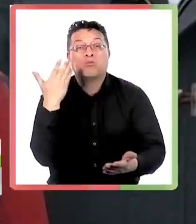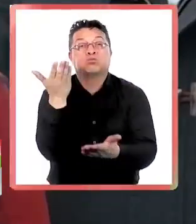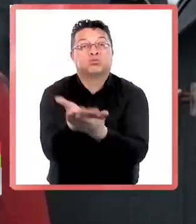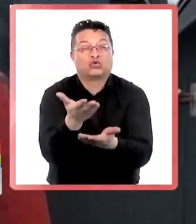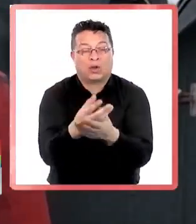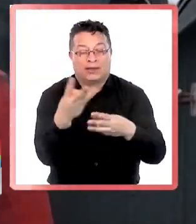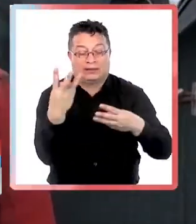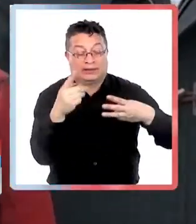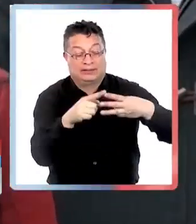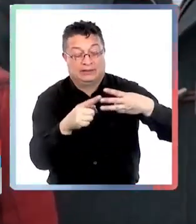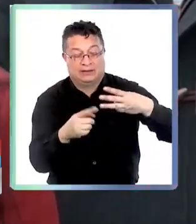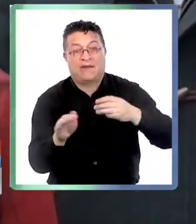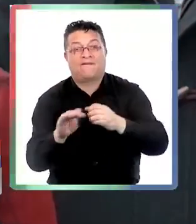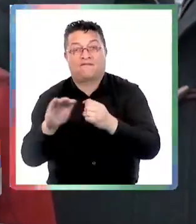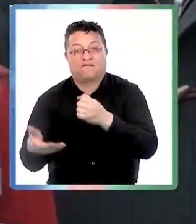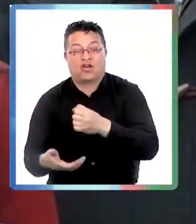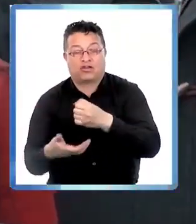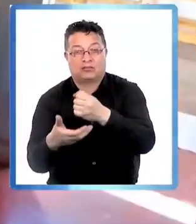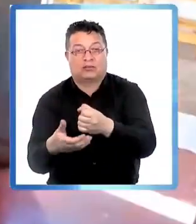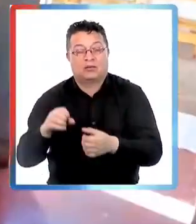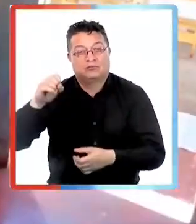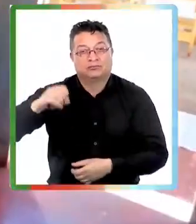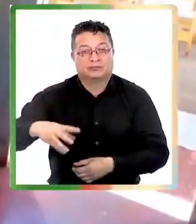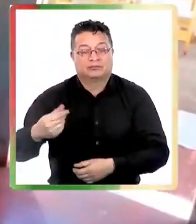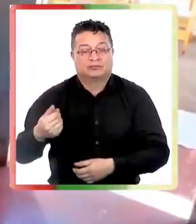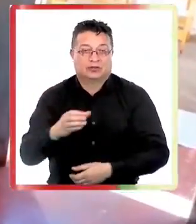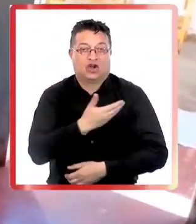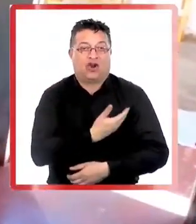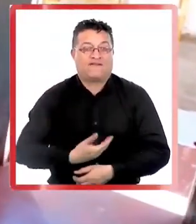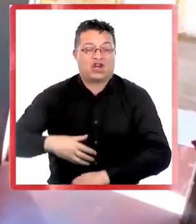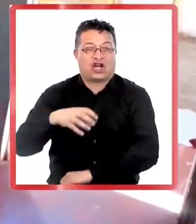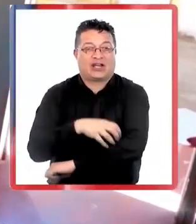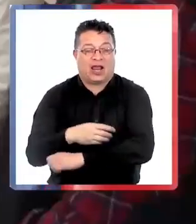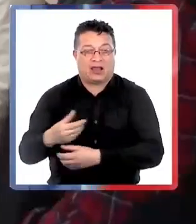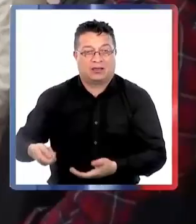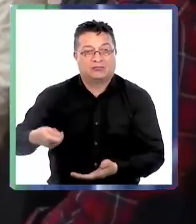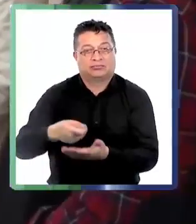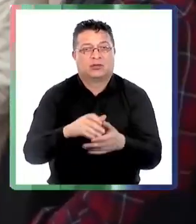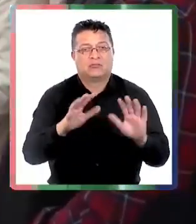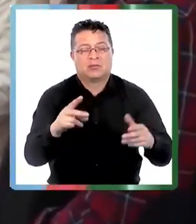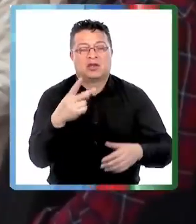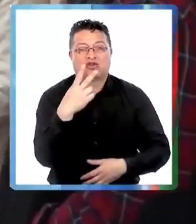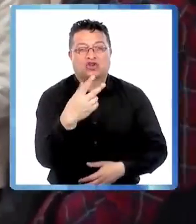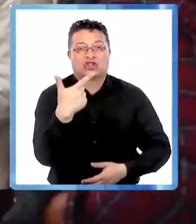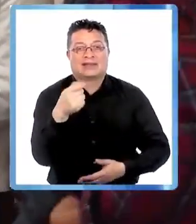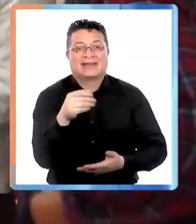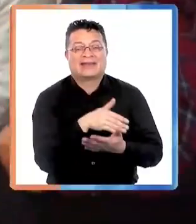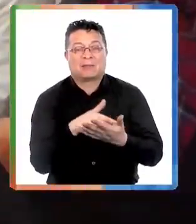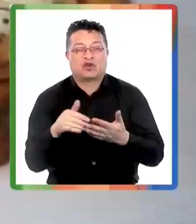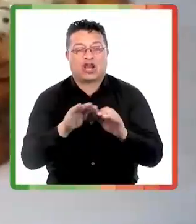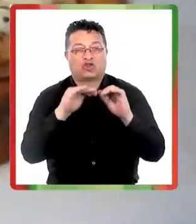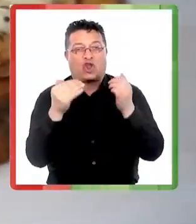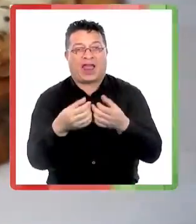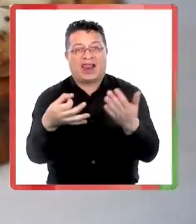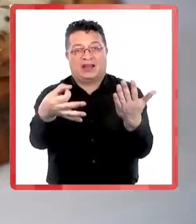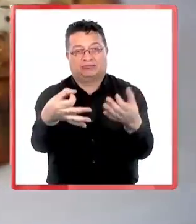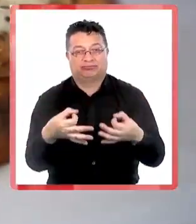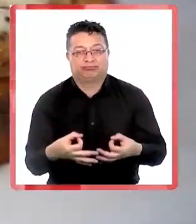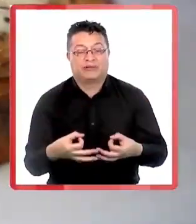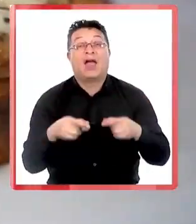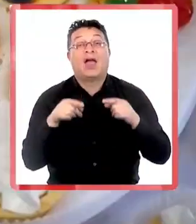a postular a estos 3 fondos que son financiados con recursos del gobierno regional, son aproximadamente 270 millones en